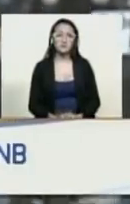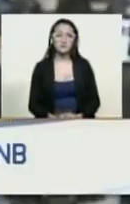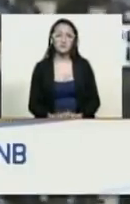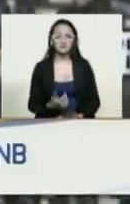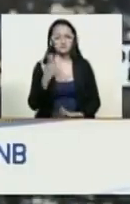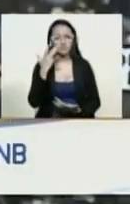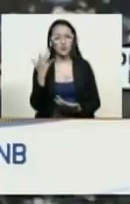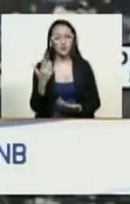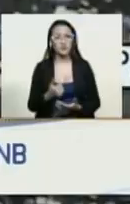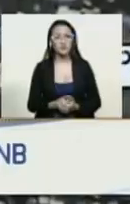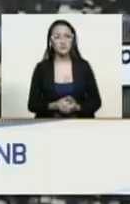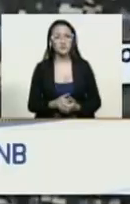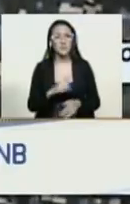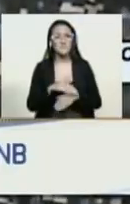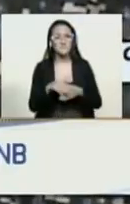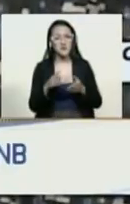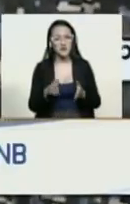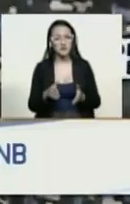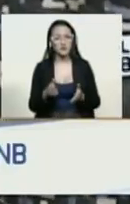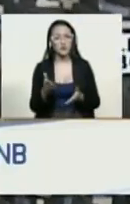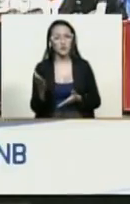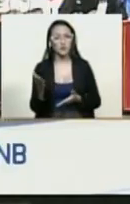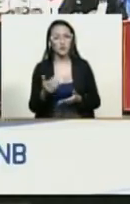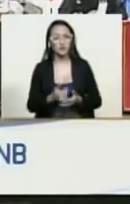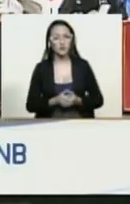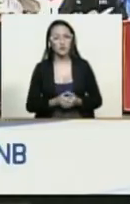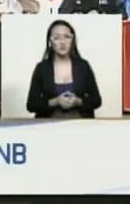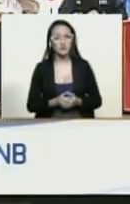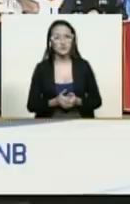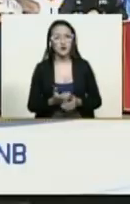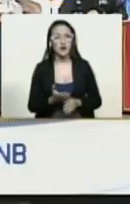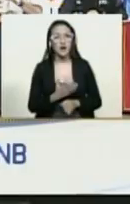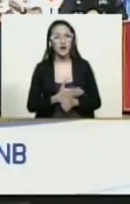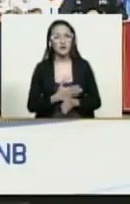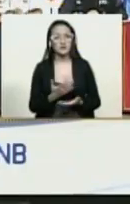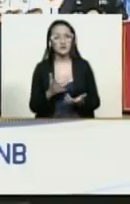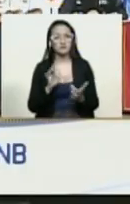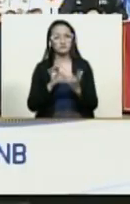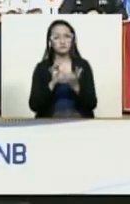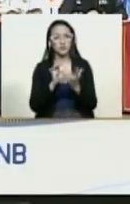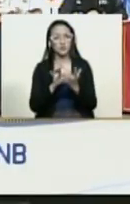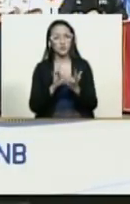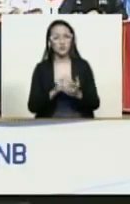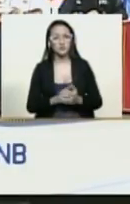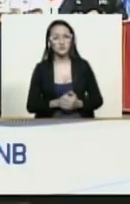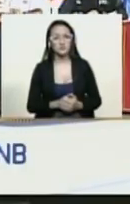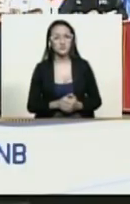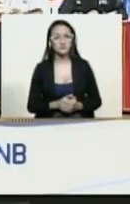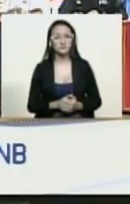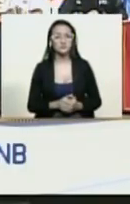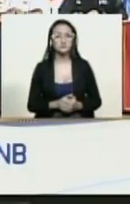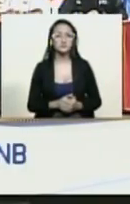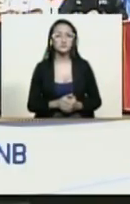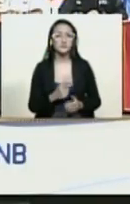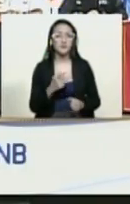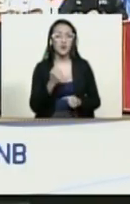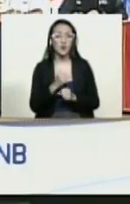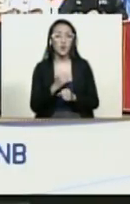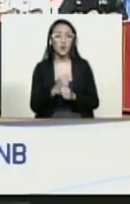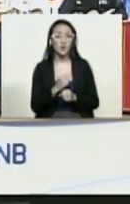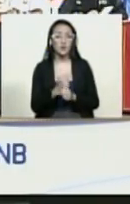quisiera recibir del ministro Reverol, antes de dar los pases que tenemos planificados en esta jornada